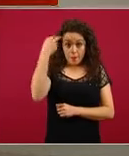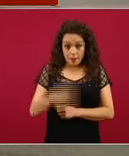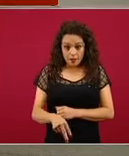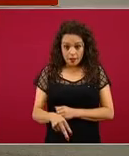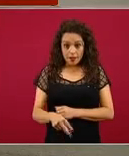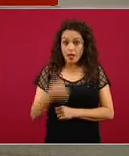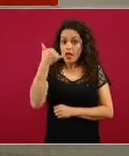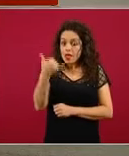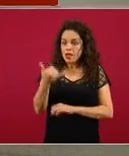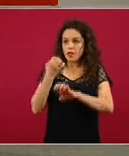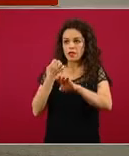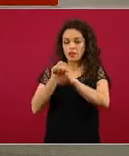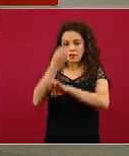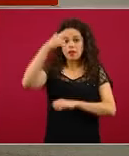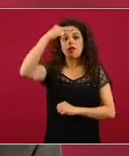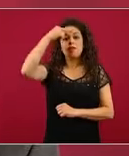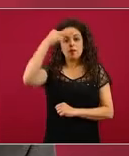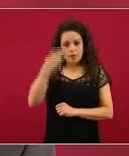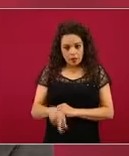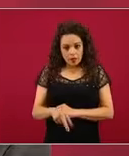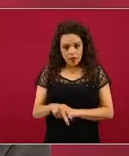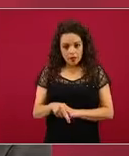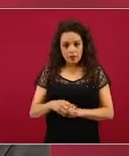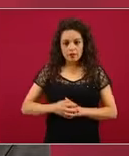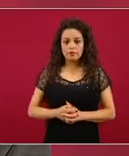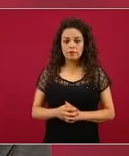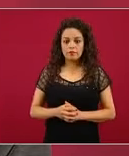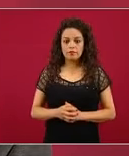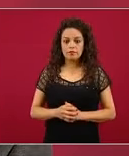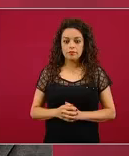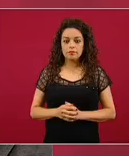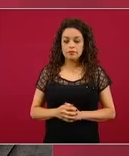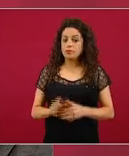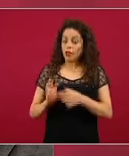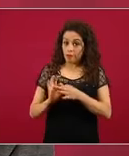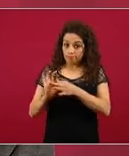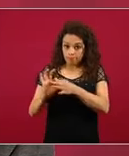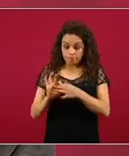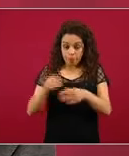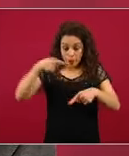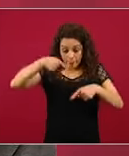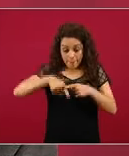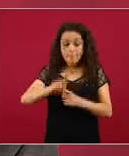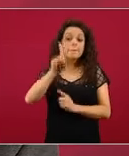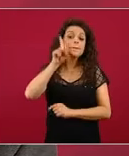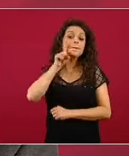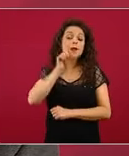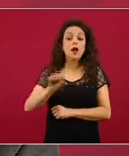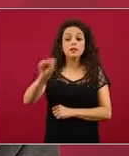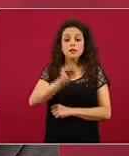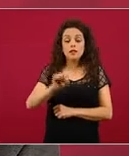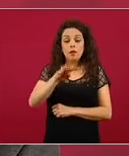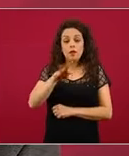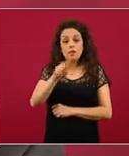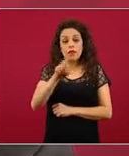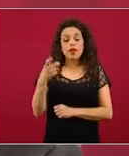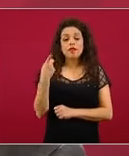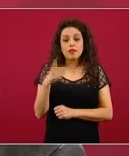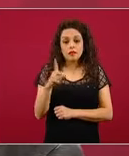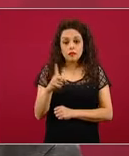en el Estado de México, simultáneamente y a partir de mañana, sábado 19 de diciembre,